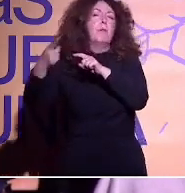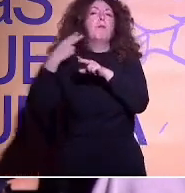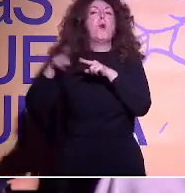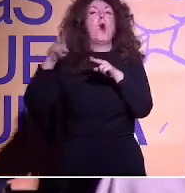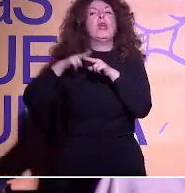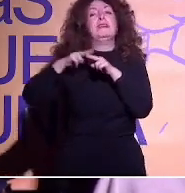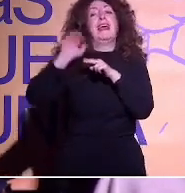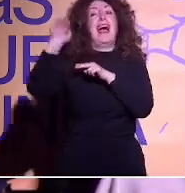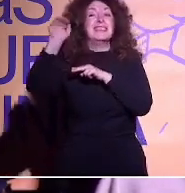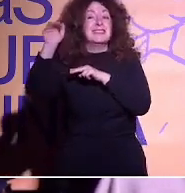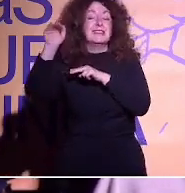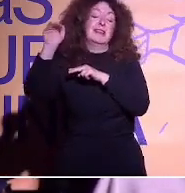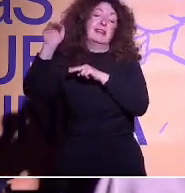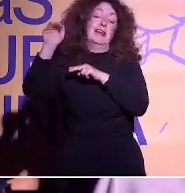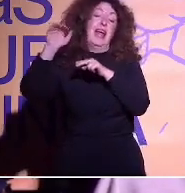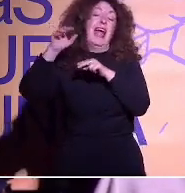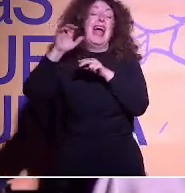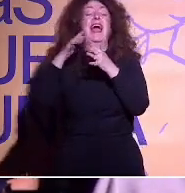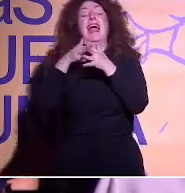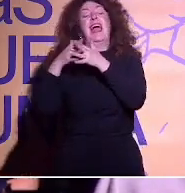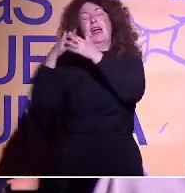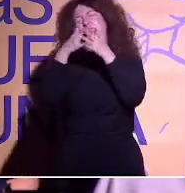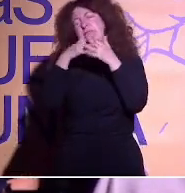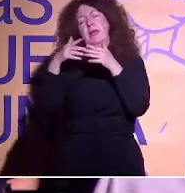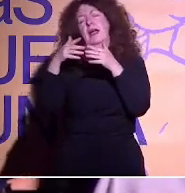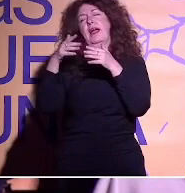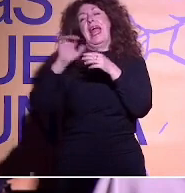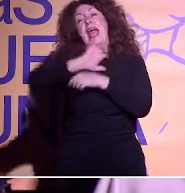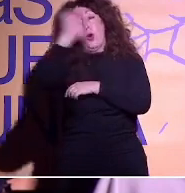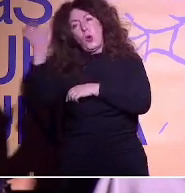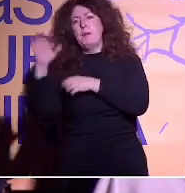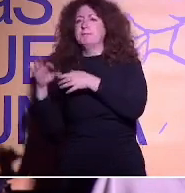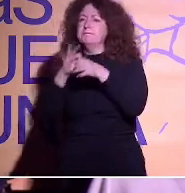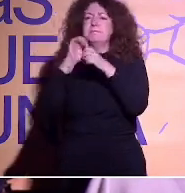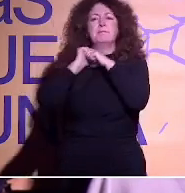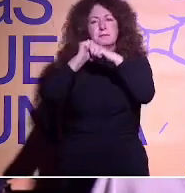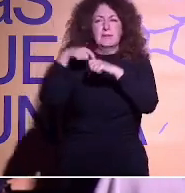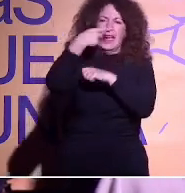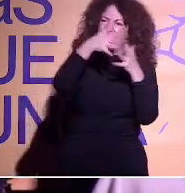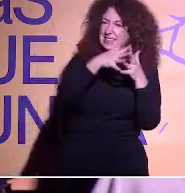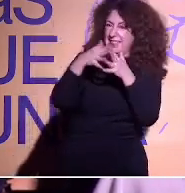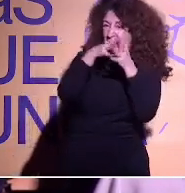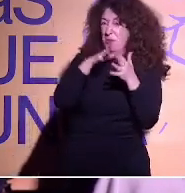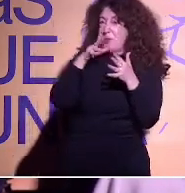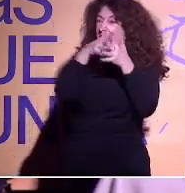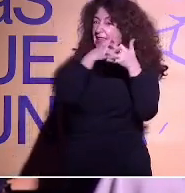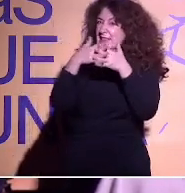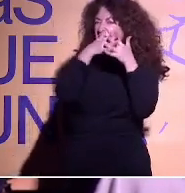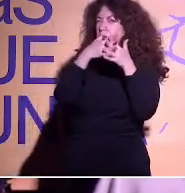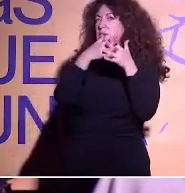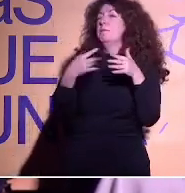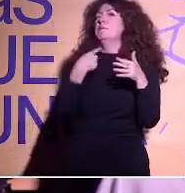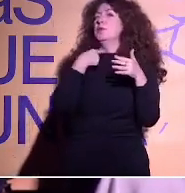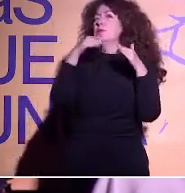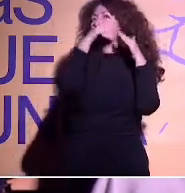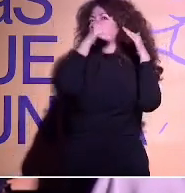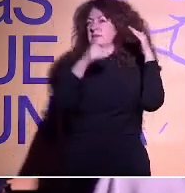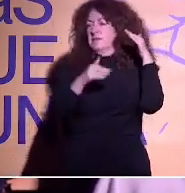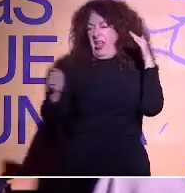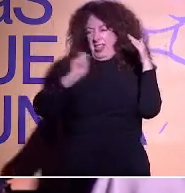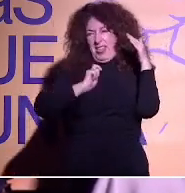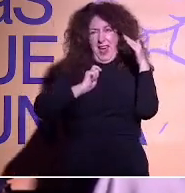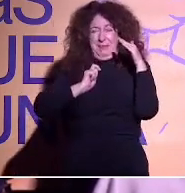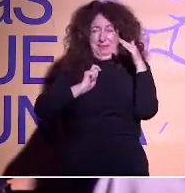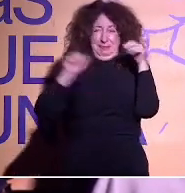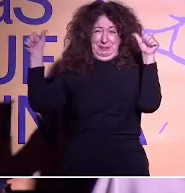europea a lo que marcan los Estados Unidos que están en un proceso de pérdida de hegemonía que nos arrastra a la decadencia y